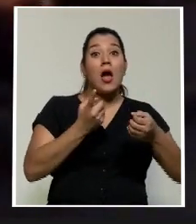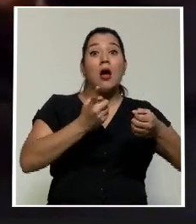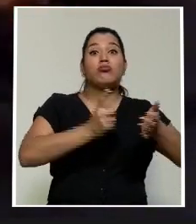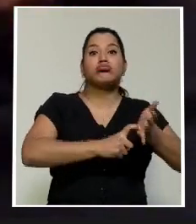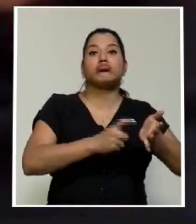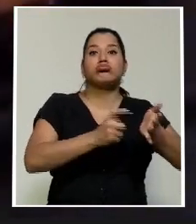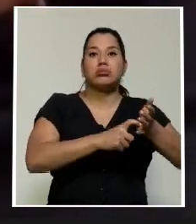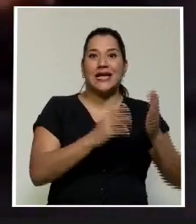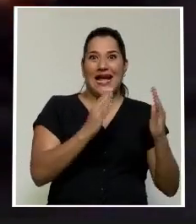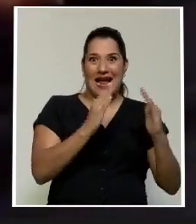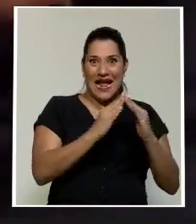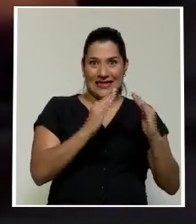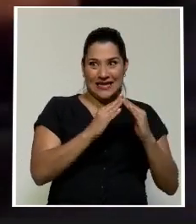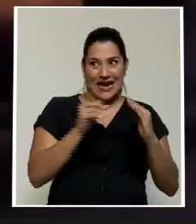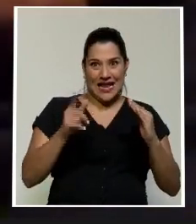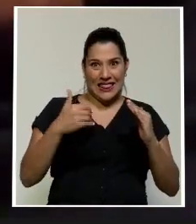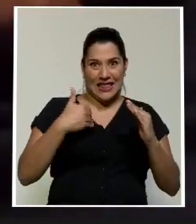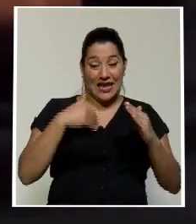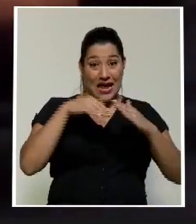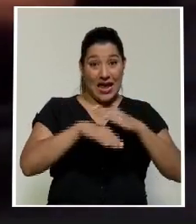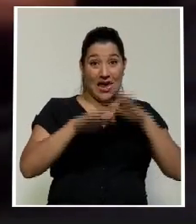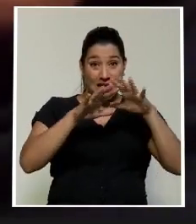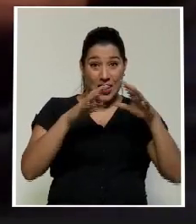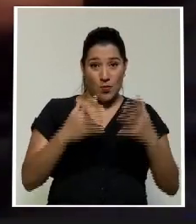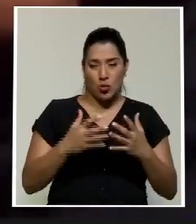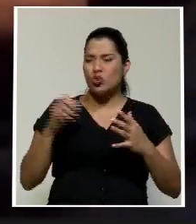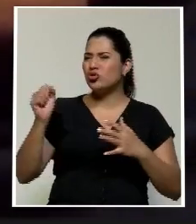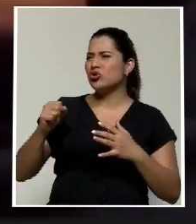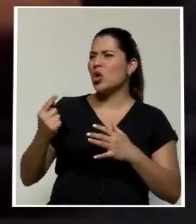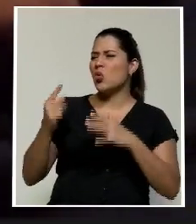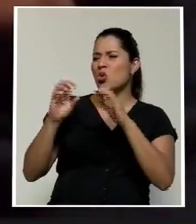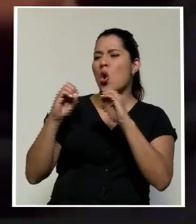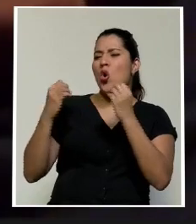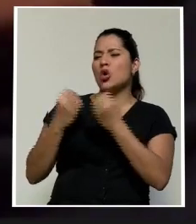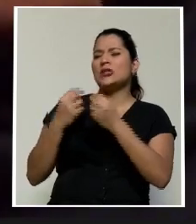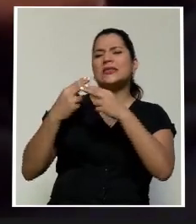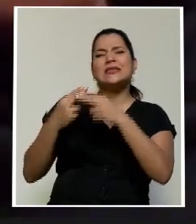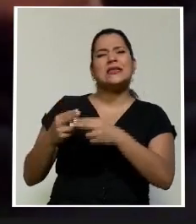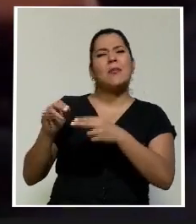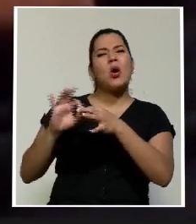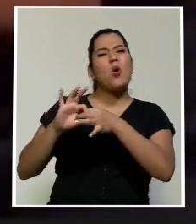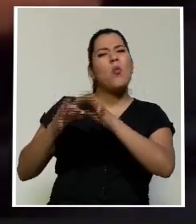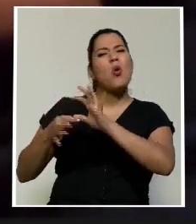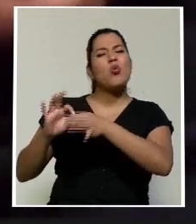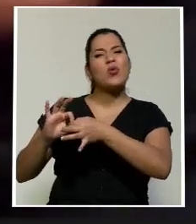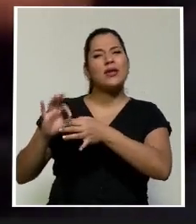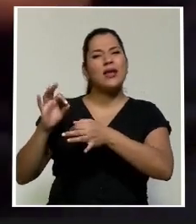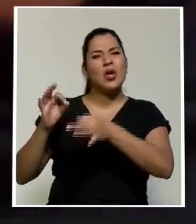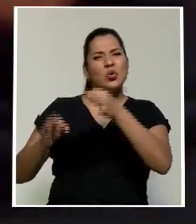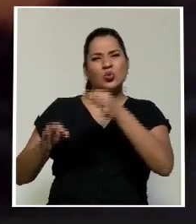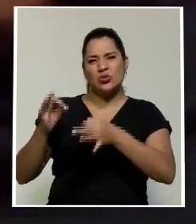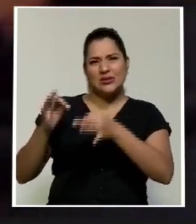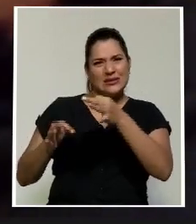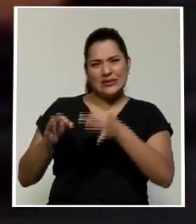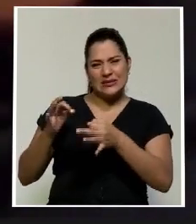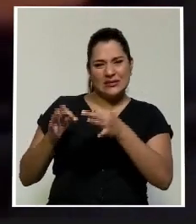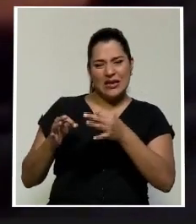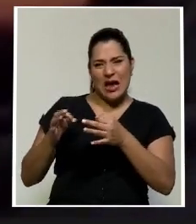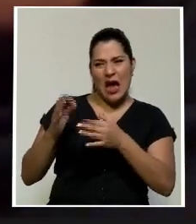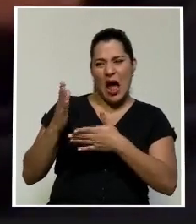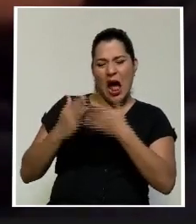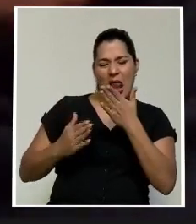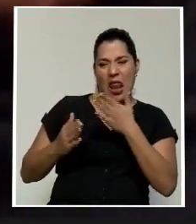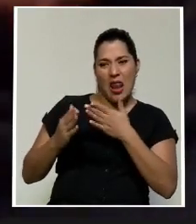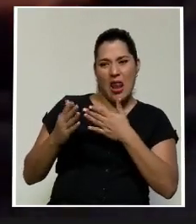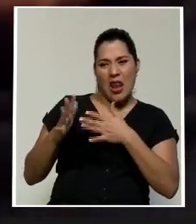Claro, hay una organización que se llama algo así como la Red de Justicia Impositiva, algo así traduciendo el inglés,